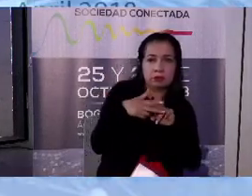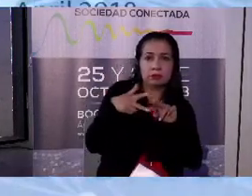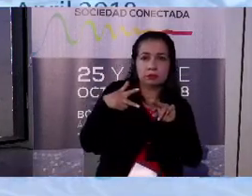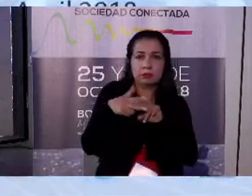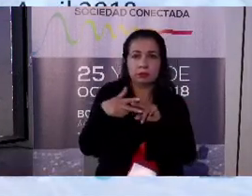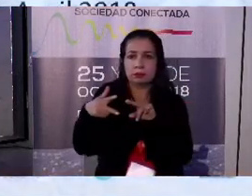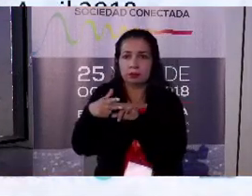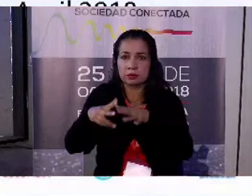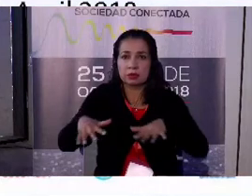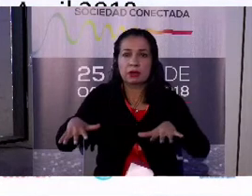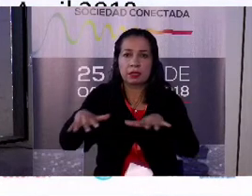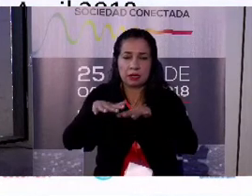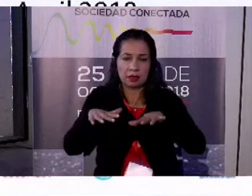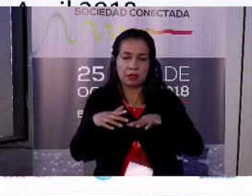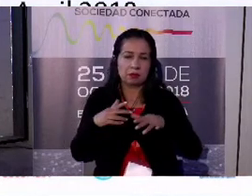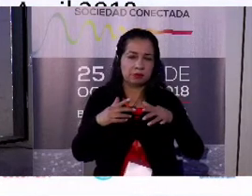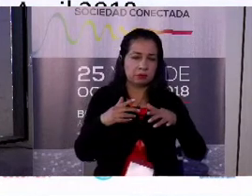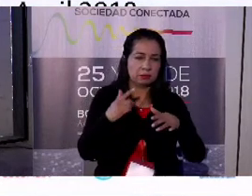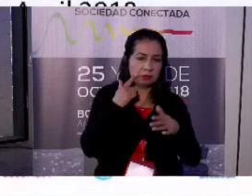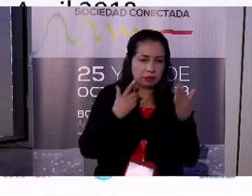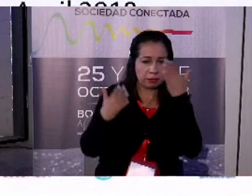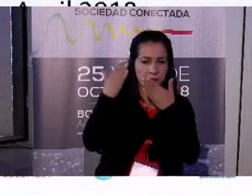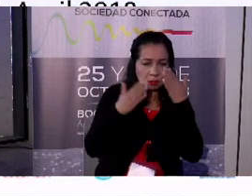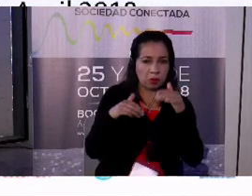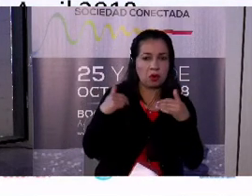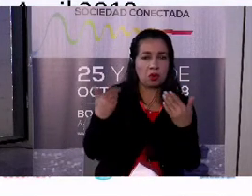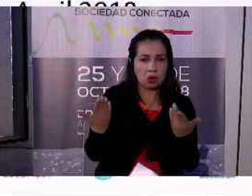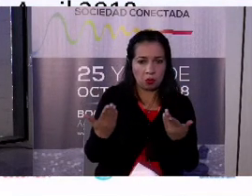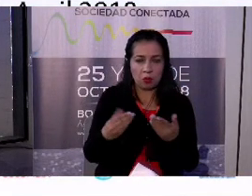contexto de los candidatos